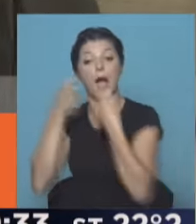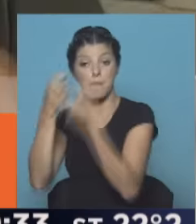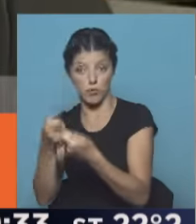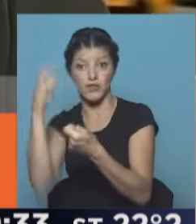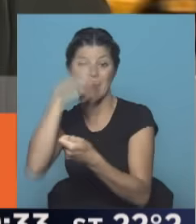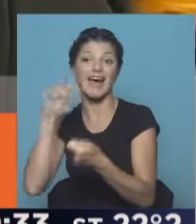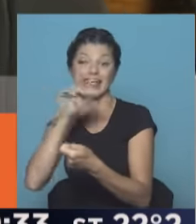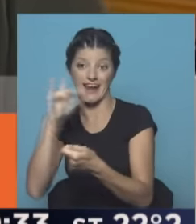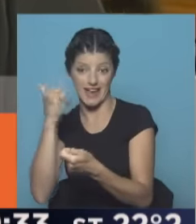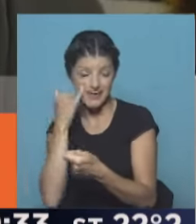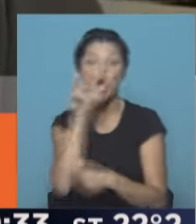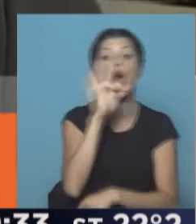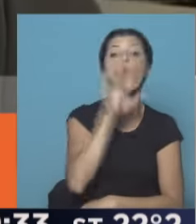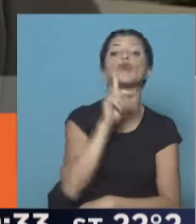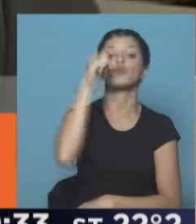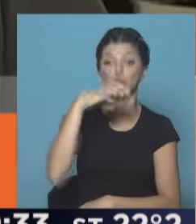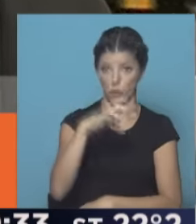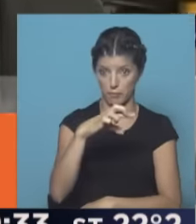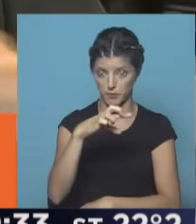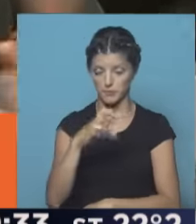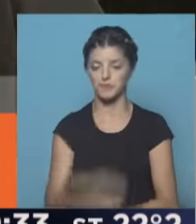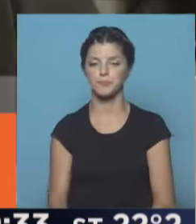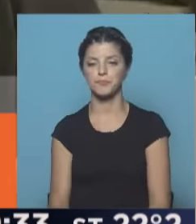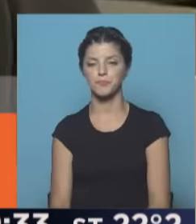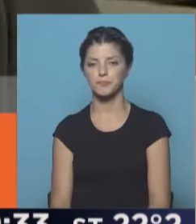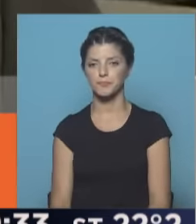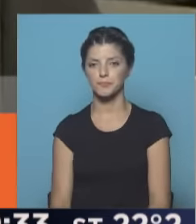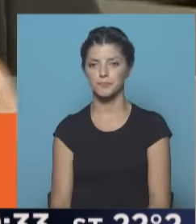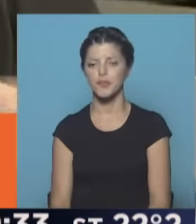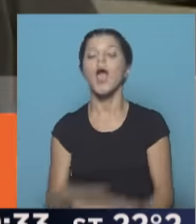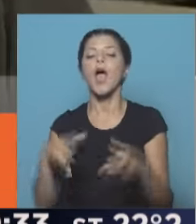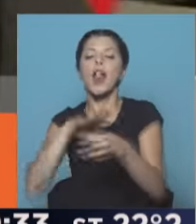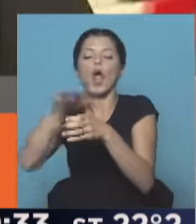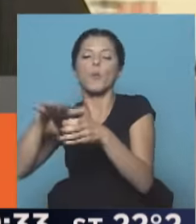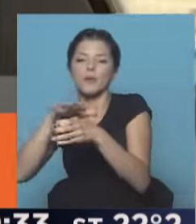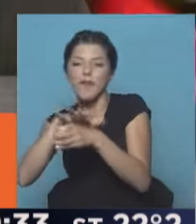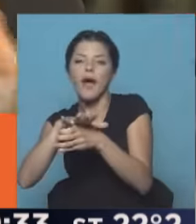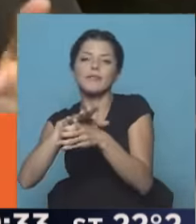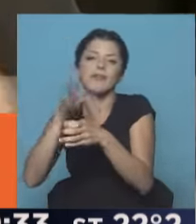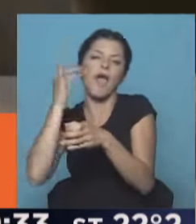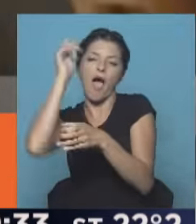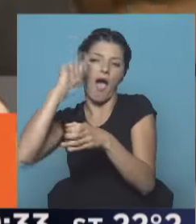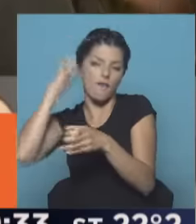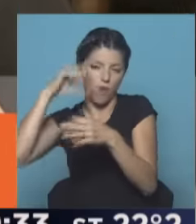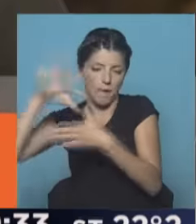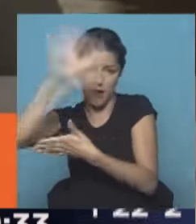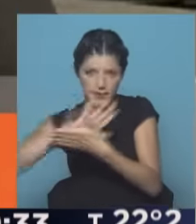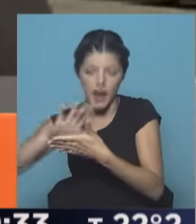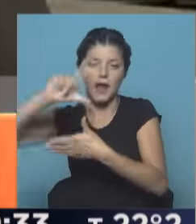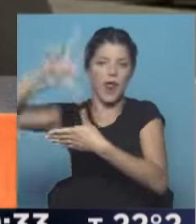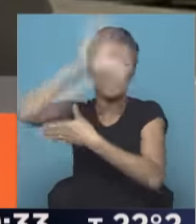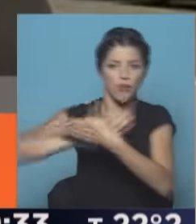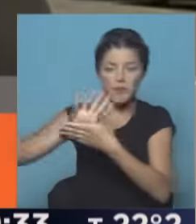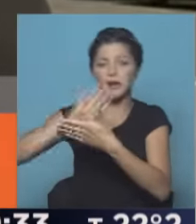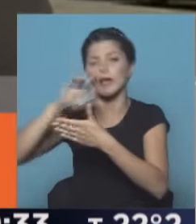Clinton o a Donald Trump. La comunidad afroamericana, los hispanos y las mujeres votan decididamente por Hillary